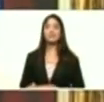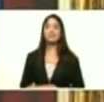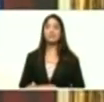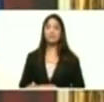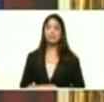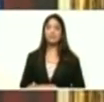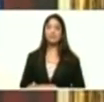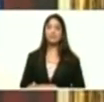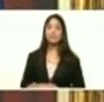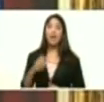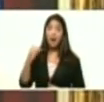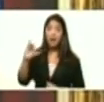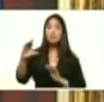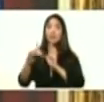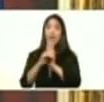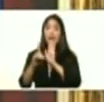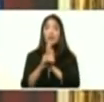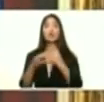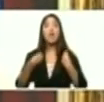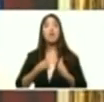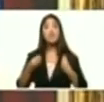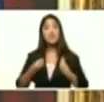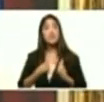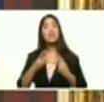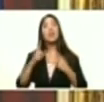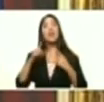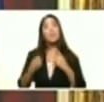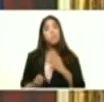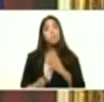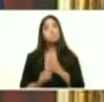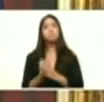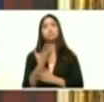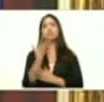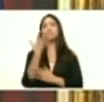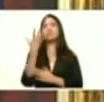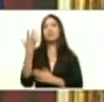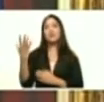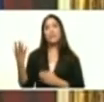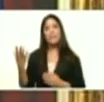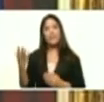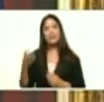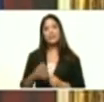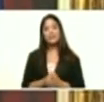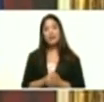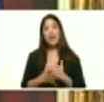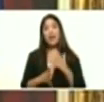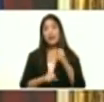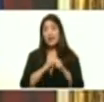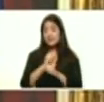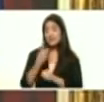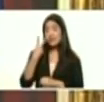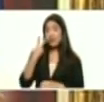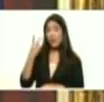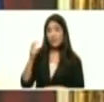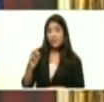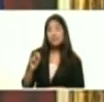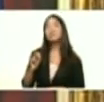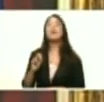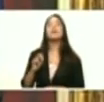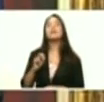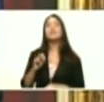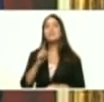que tiene derecho, a vivir, luego de haber nacido, en tremendo parto, a finales del siglo pasado, y la